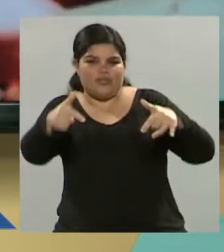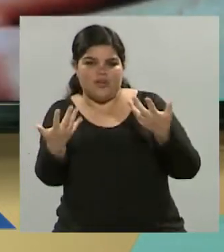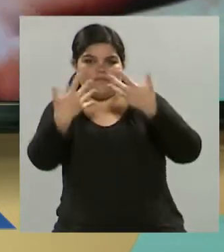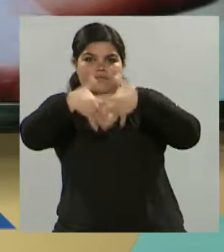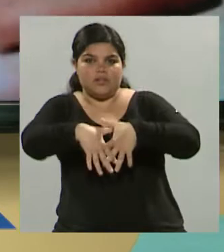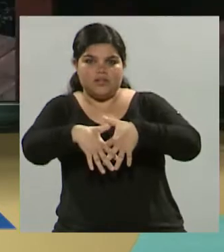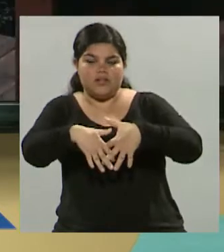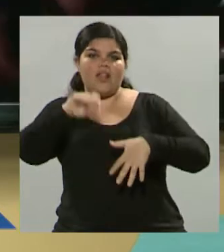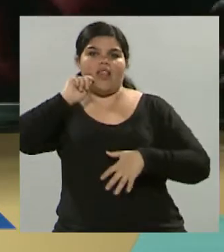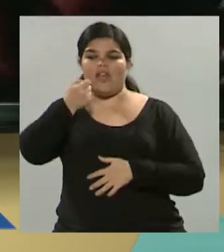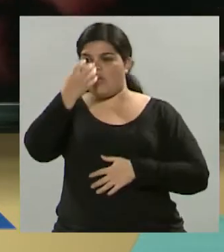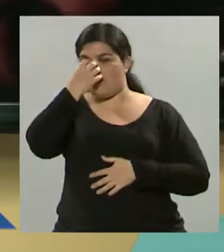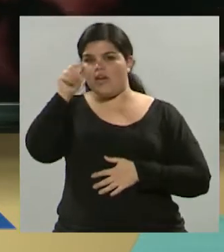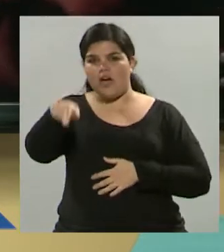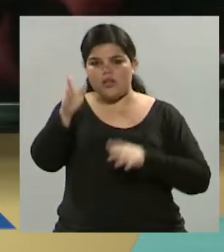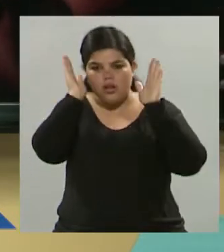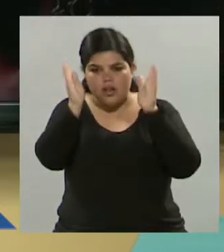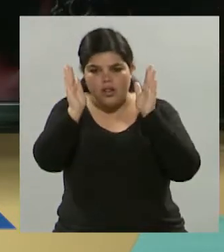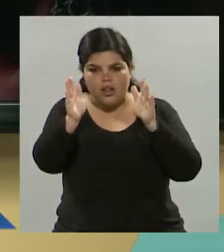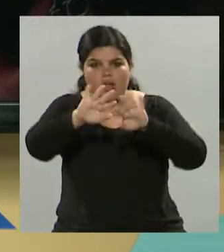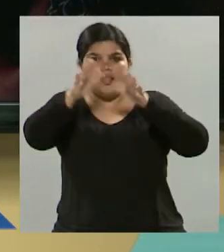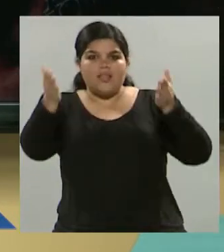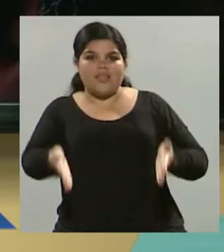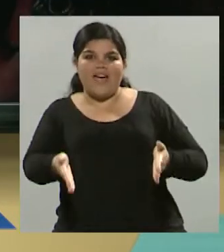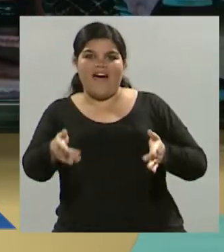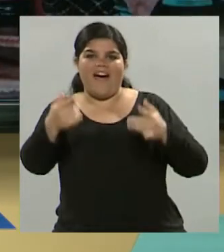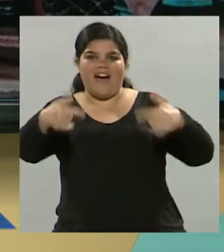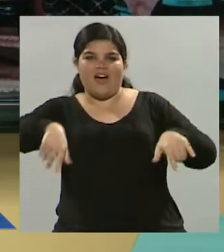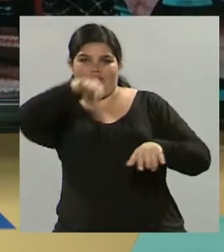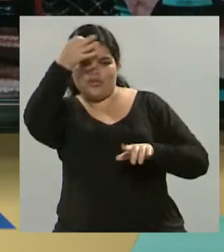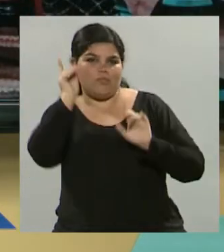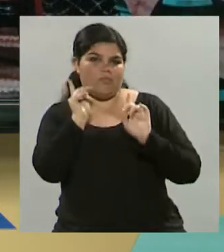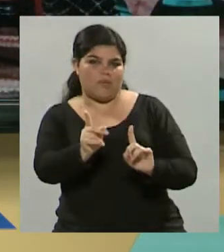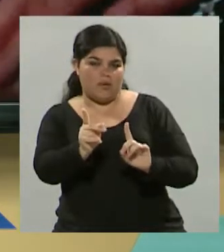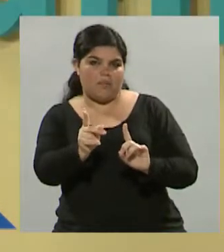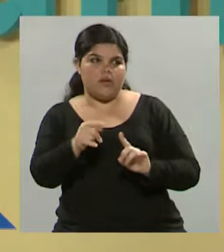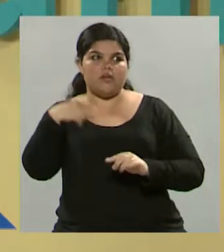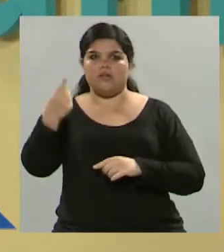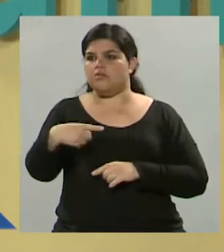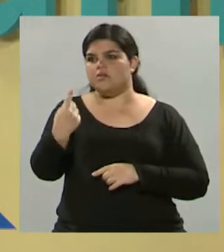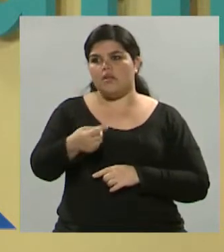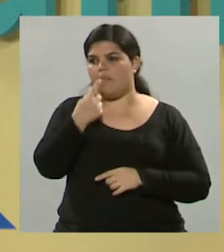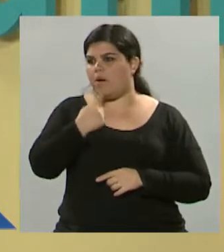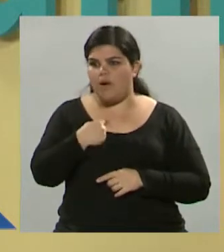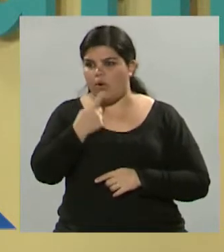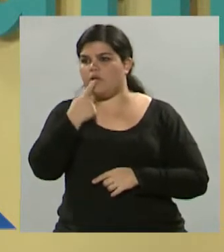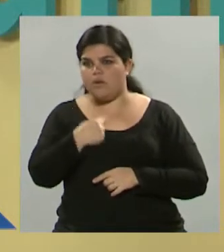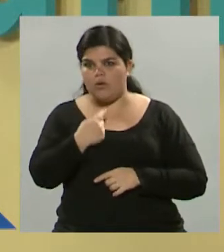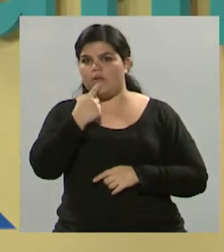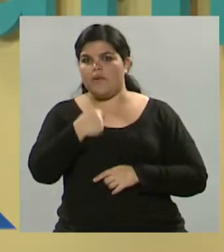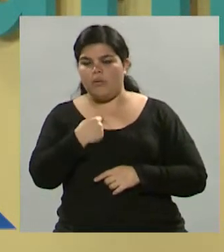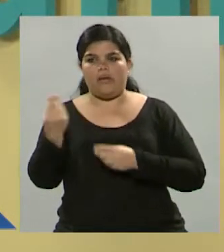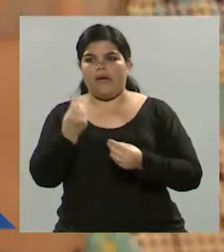dos payasas metidas en ese formato tan duramente teatral y bueno. Y que se preguntan todo el tiempo también, de alguna manera,